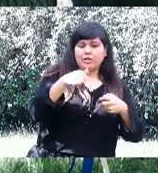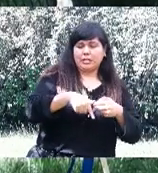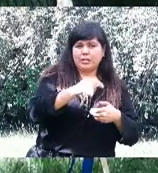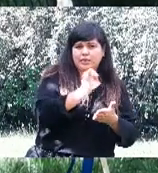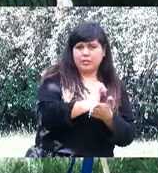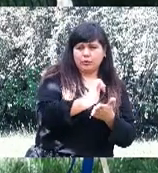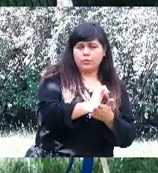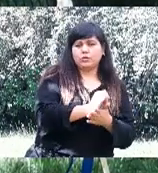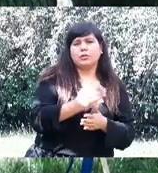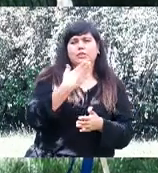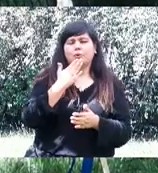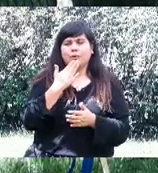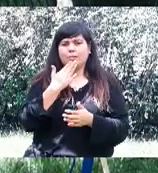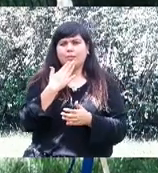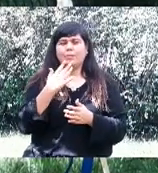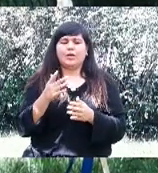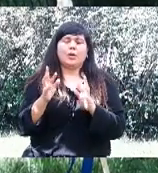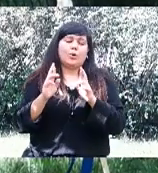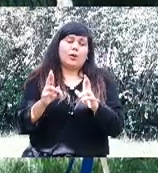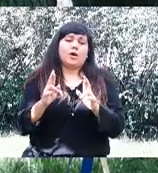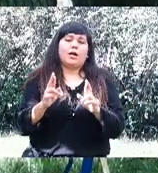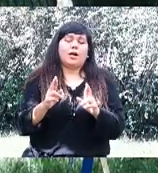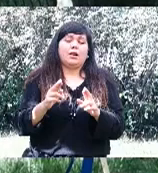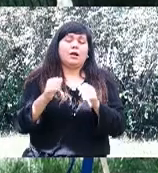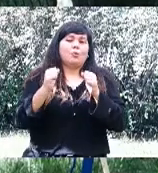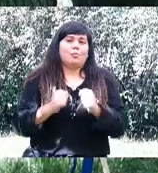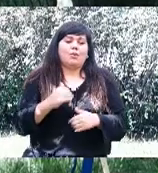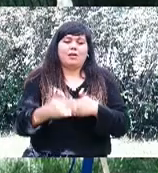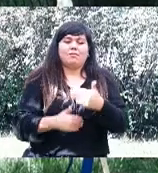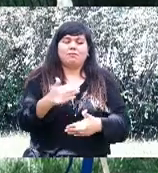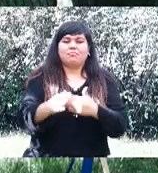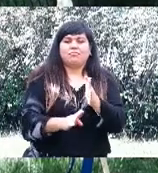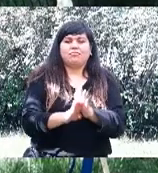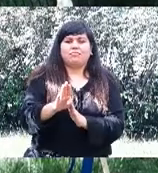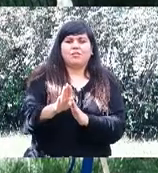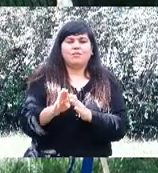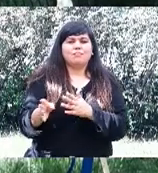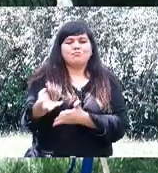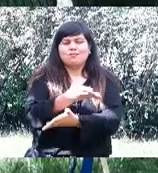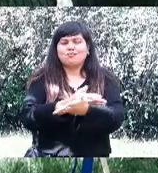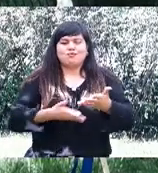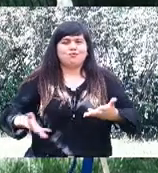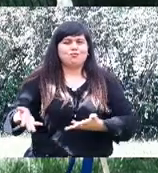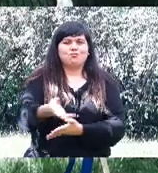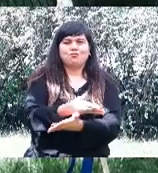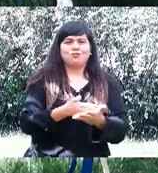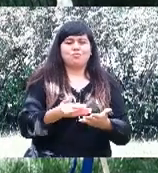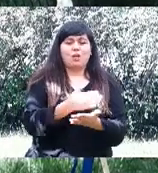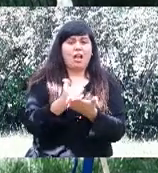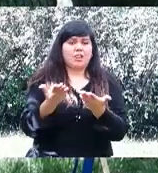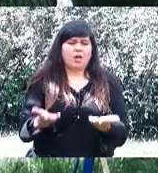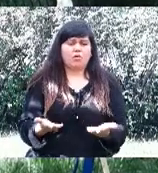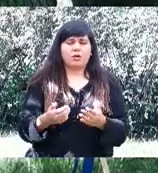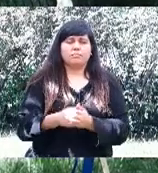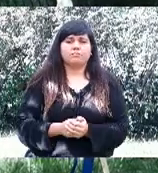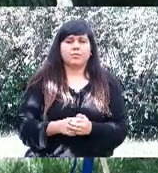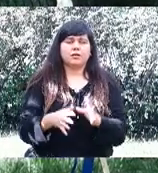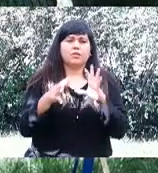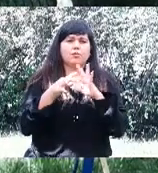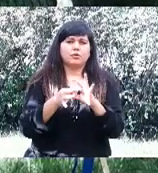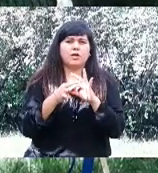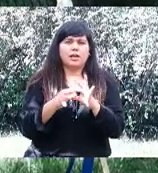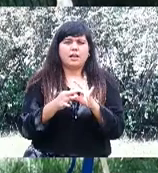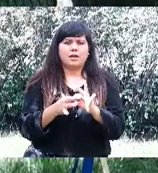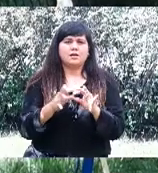institución y que Esperamos que pueda seguir desarrollándose de una manera muy fluida como ha sido hasta ahora Así que eso Muchas